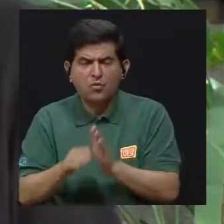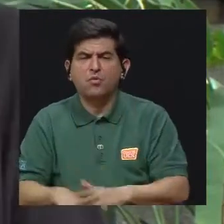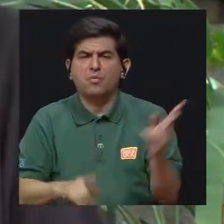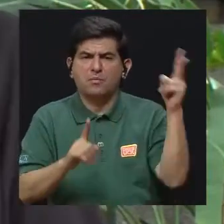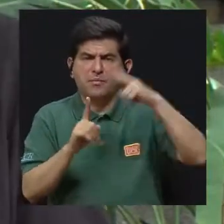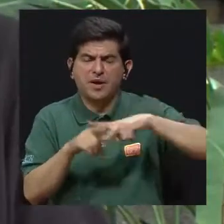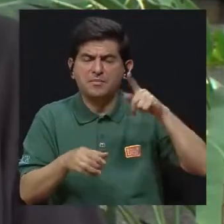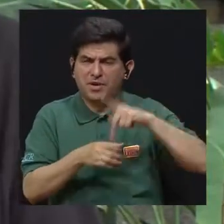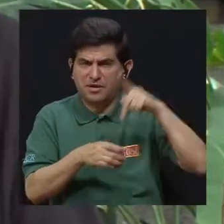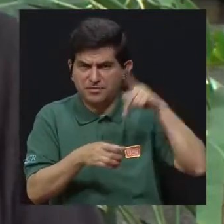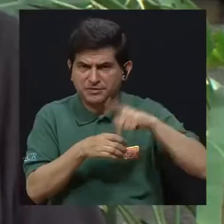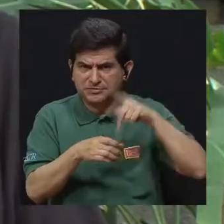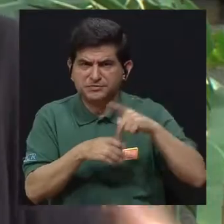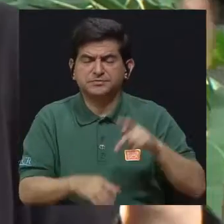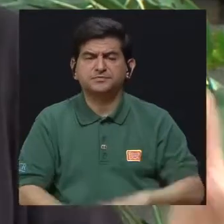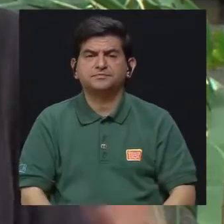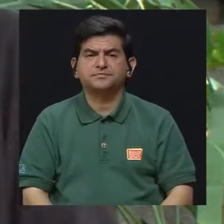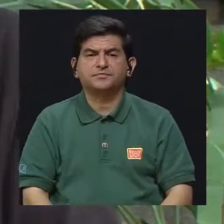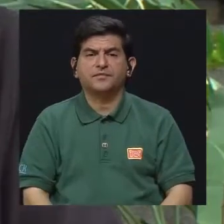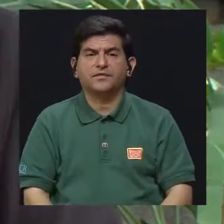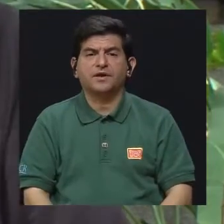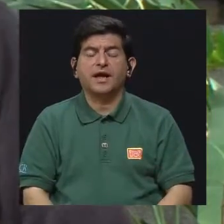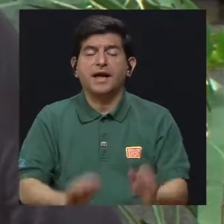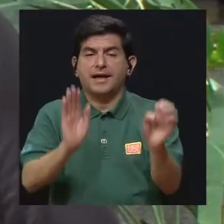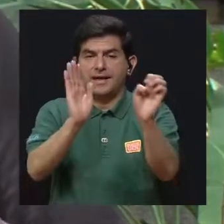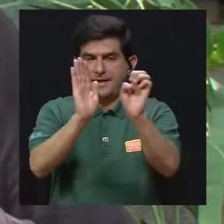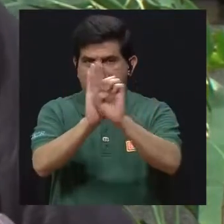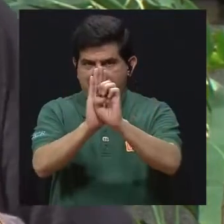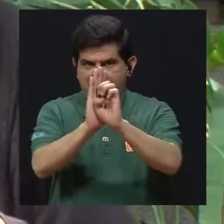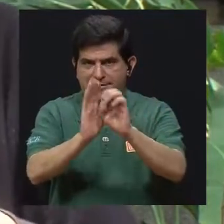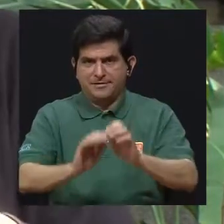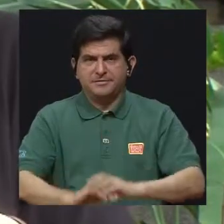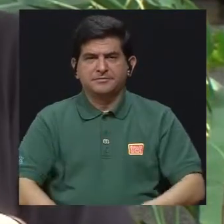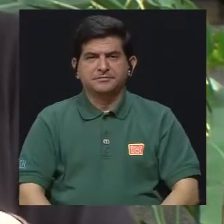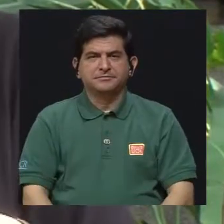y ejercen esa participación. Entonces tenemos, por ejemplo,